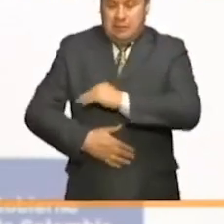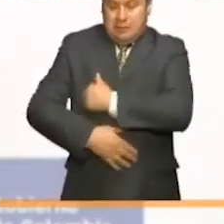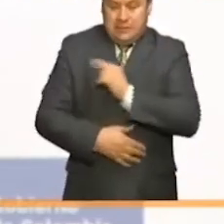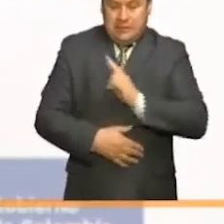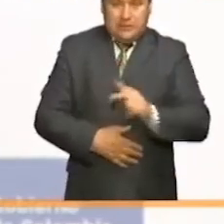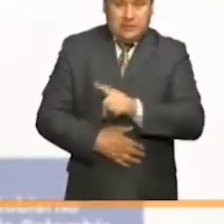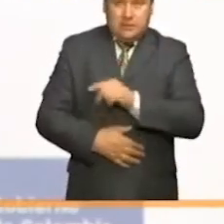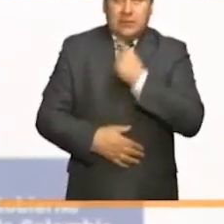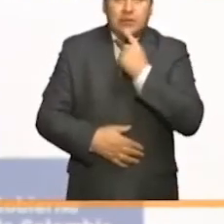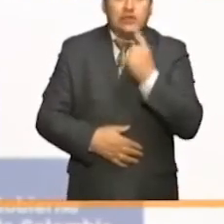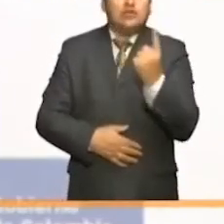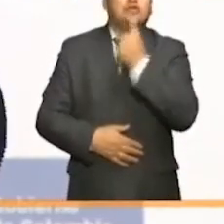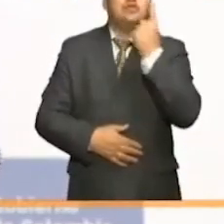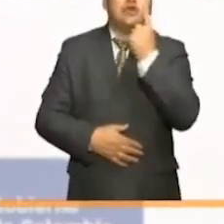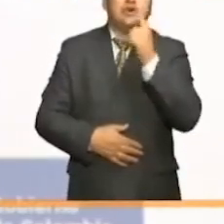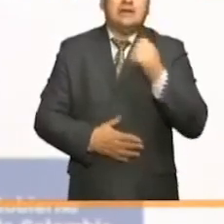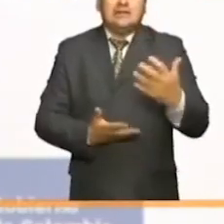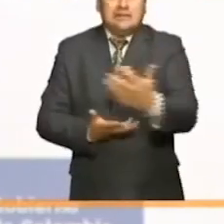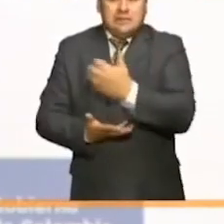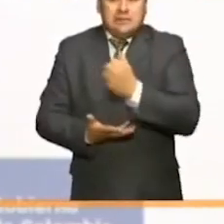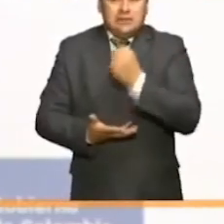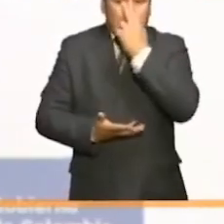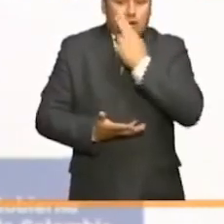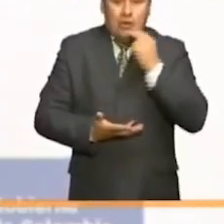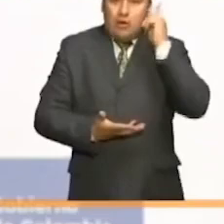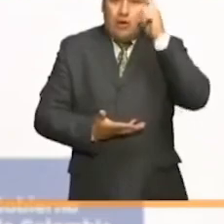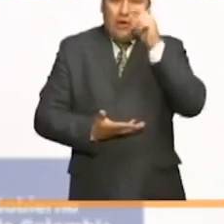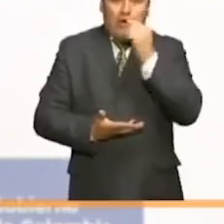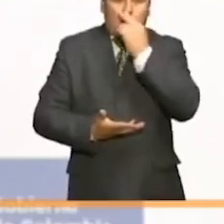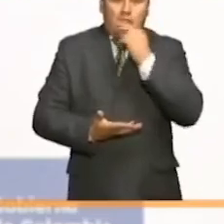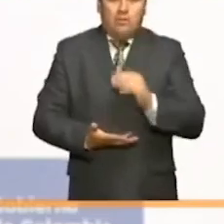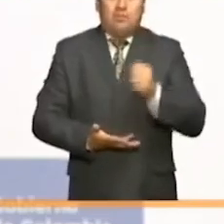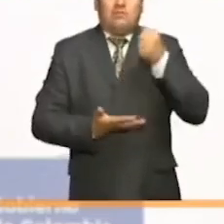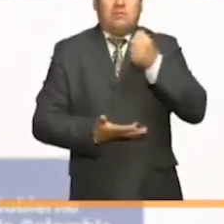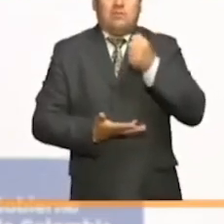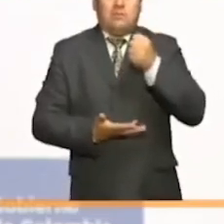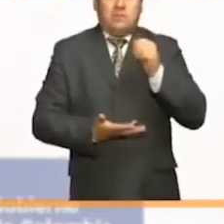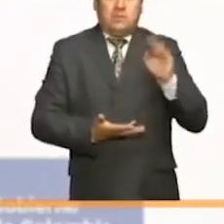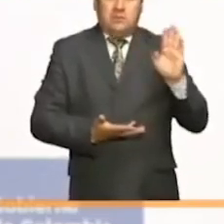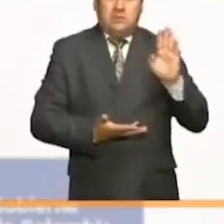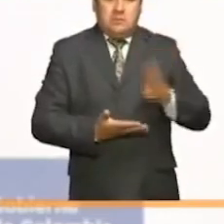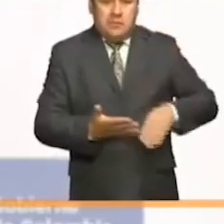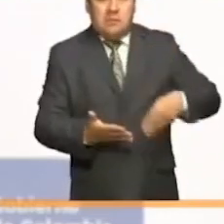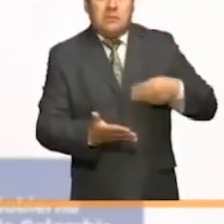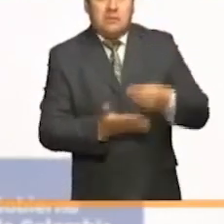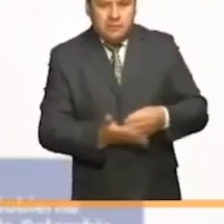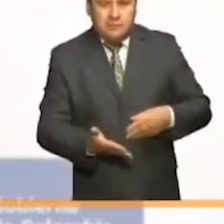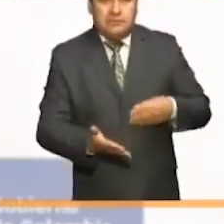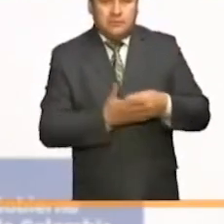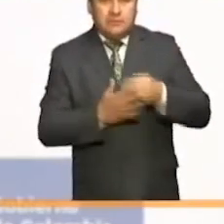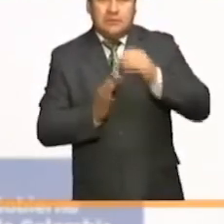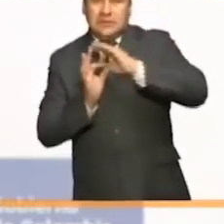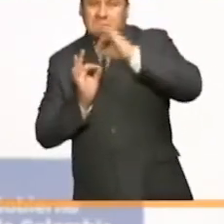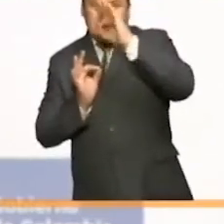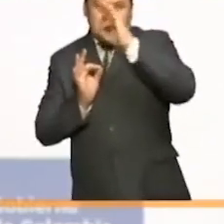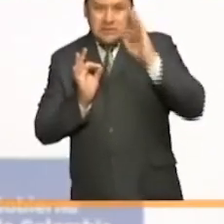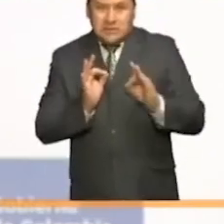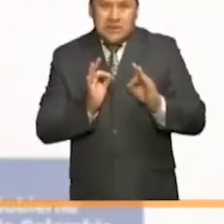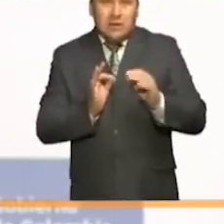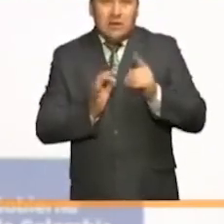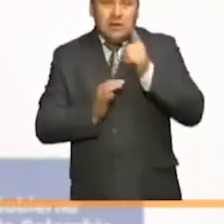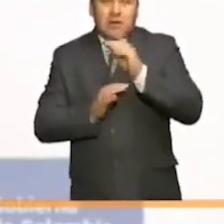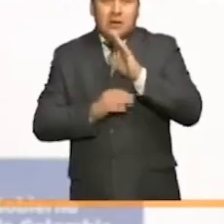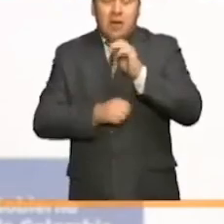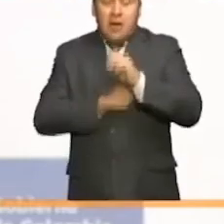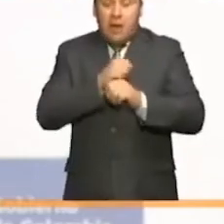no sólo estamos adquiriendo un compromiso con gobierno nacional de comprometernos a pagar unos recursos que las regiones usarían